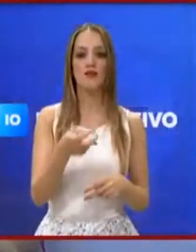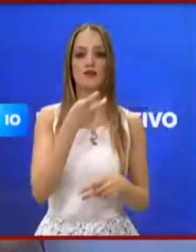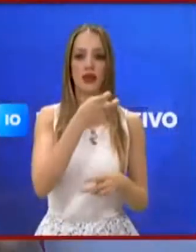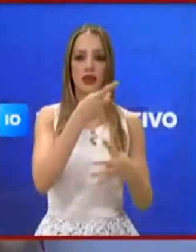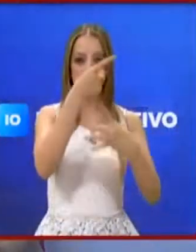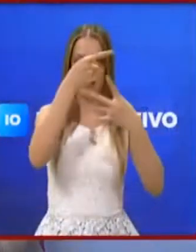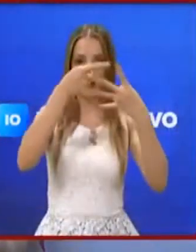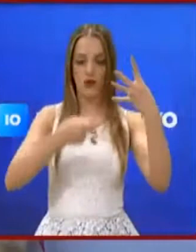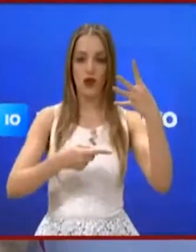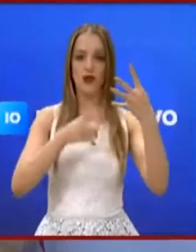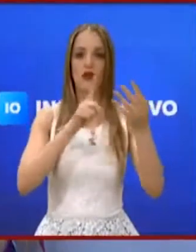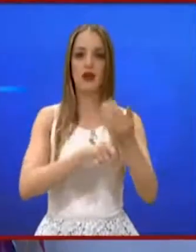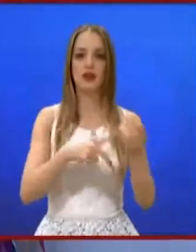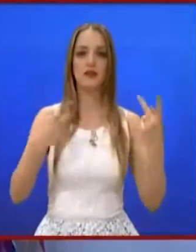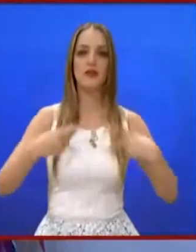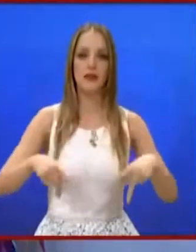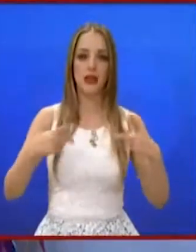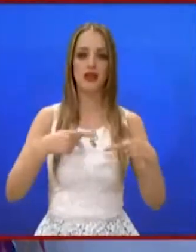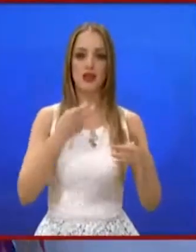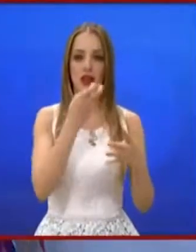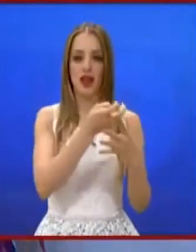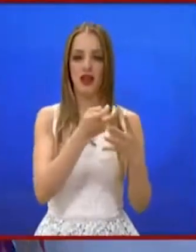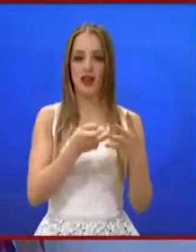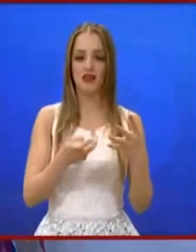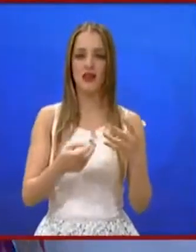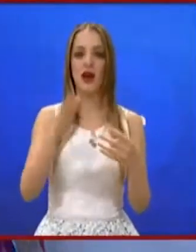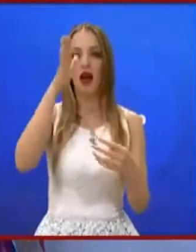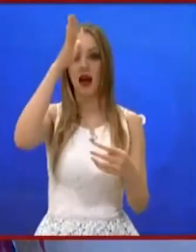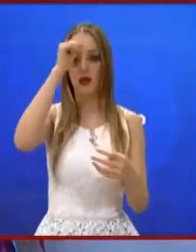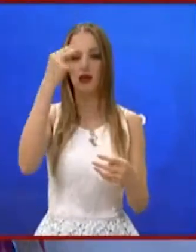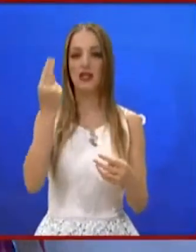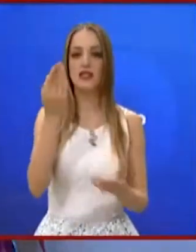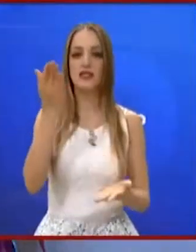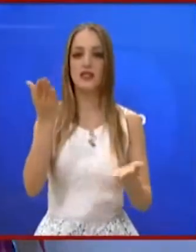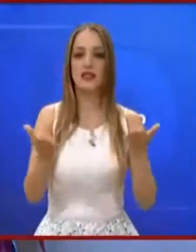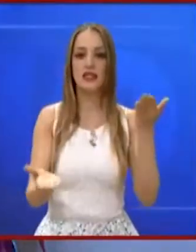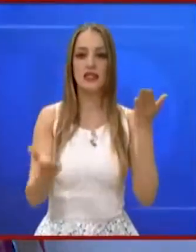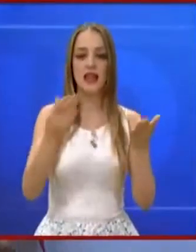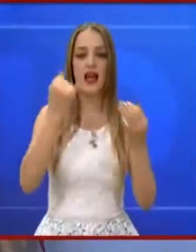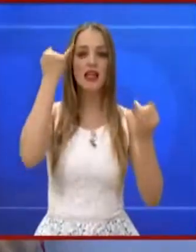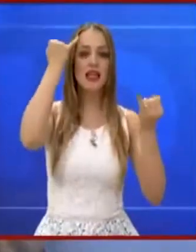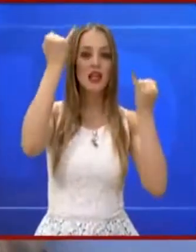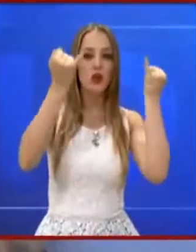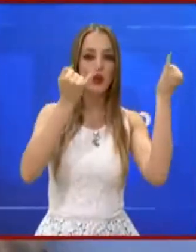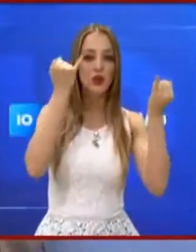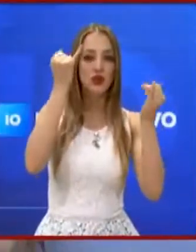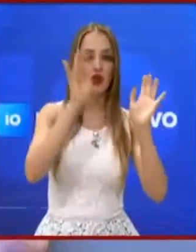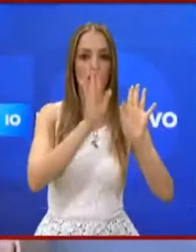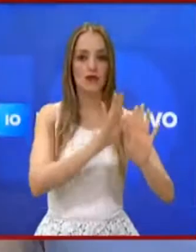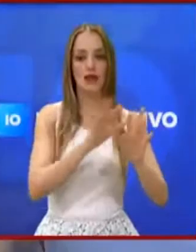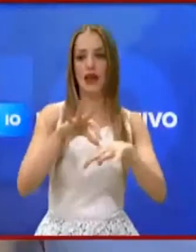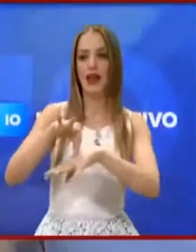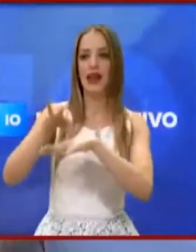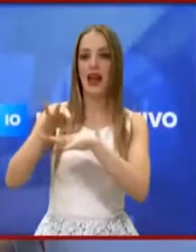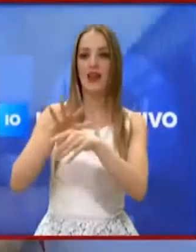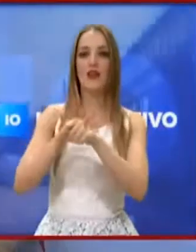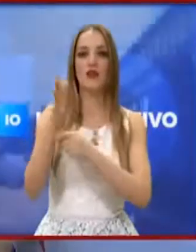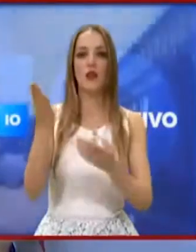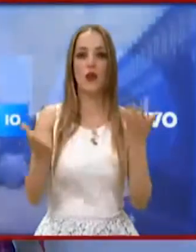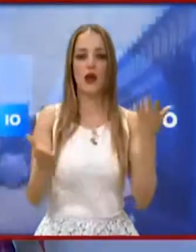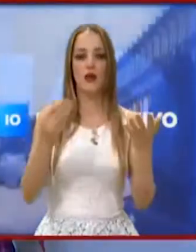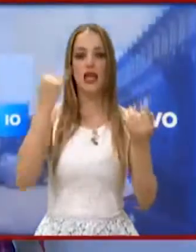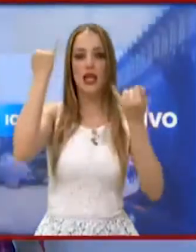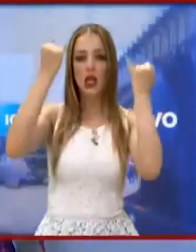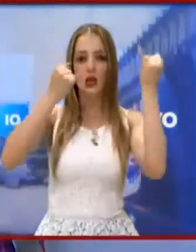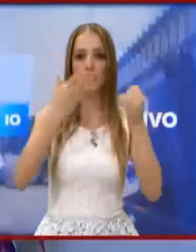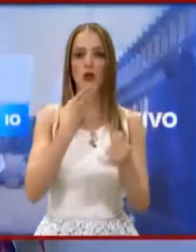sí, todo se viene para abajo. Acuérdate que hay que hacer un balance entre la ilusión y la realidad. ¿Se vale ilusionarse? Claro,